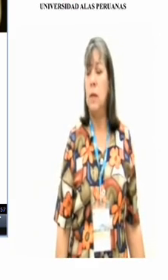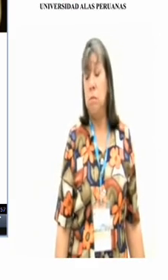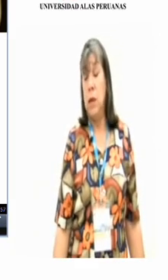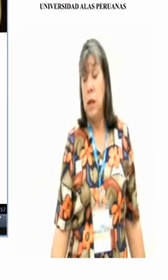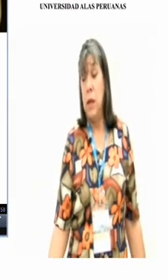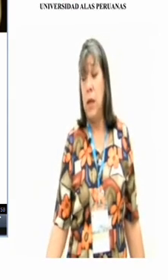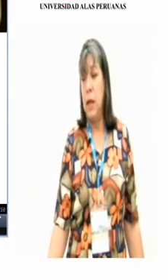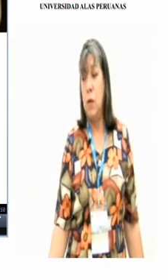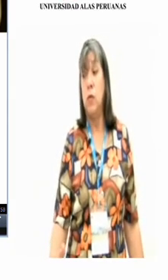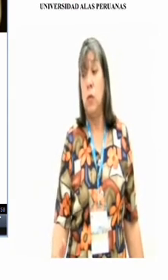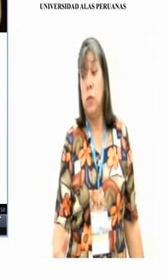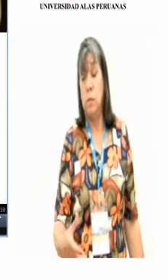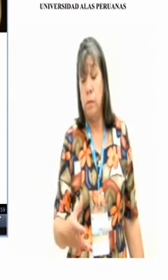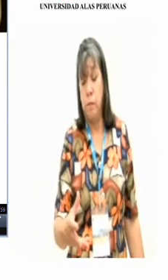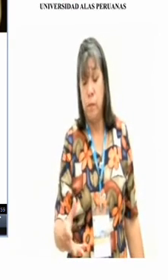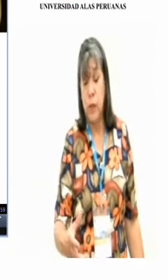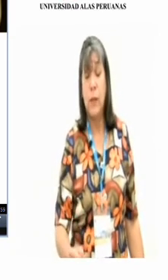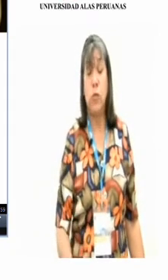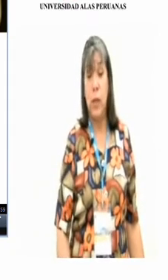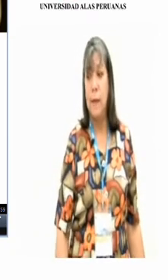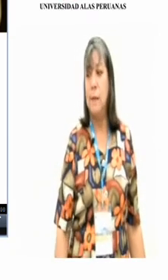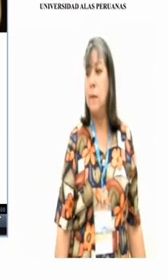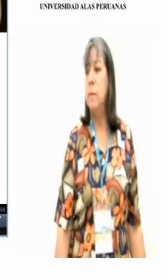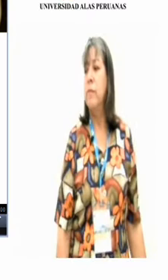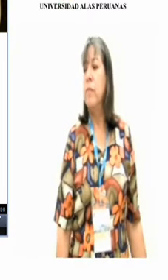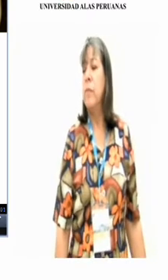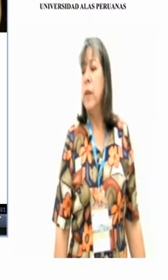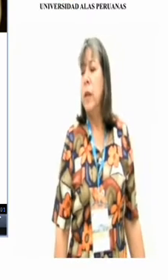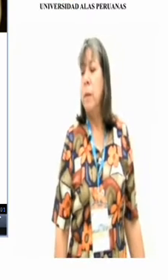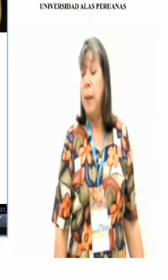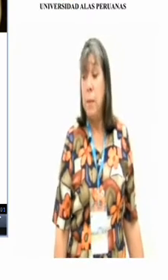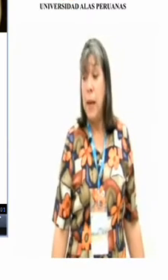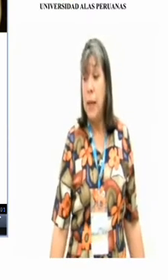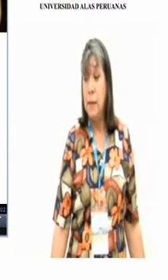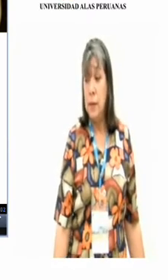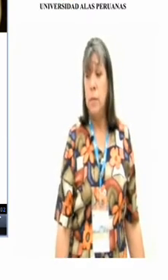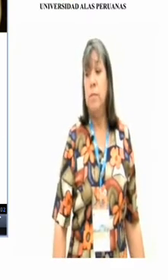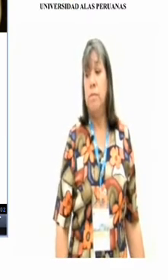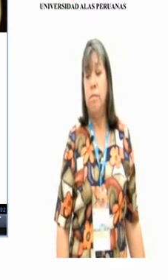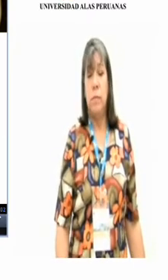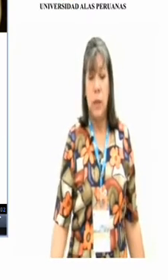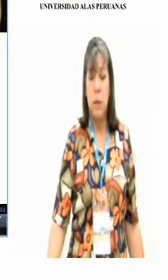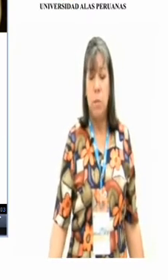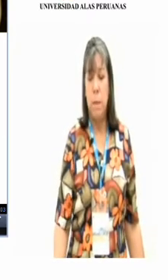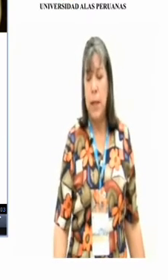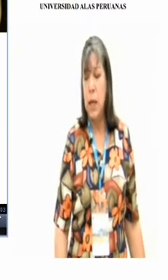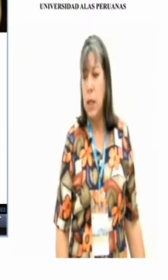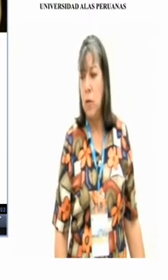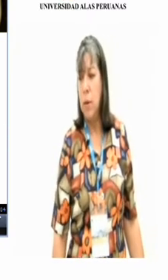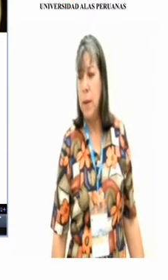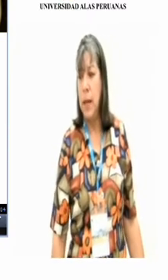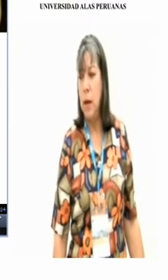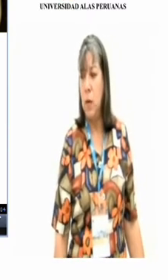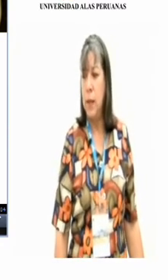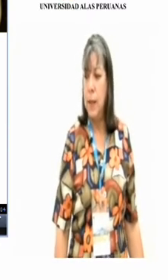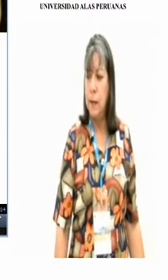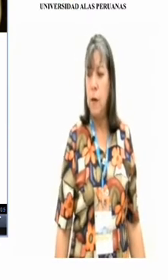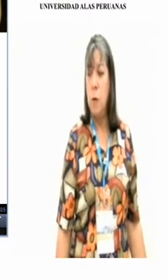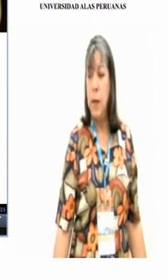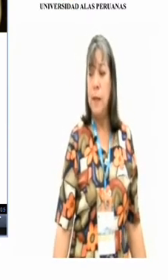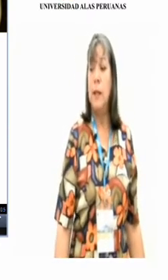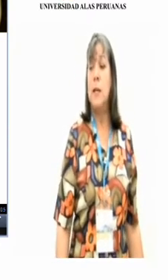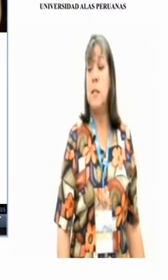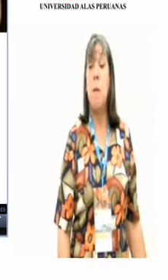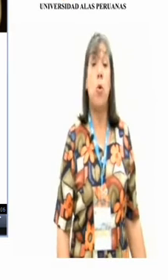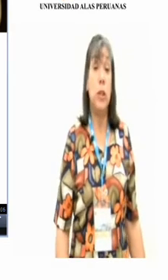sus docentes, con sus estudiantes. Permanente, que explica de alguna manera lo que